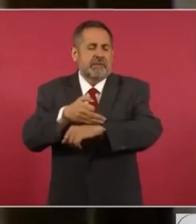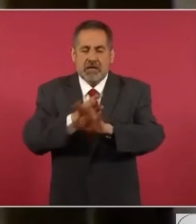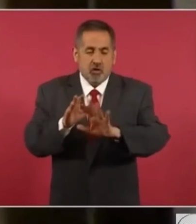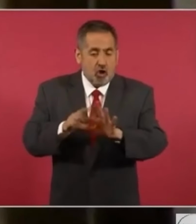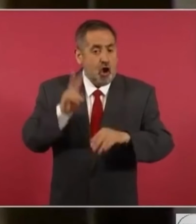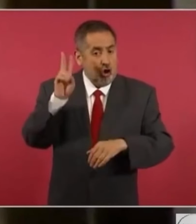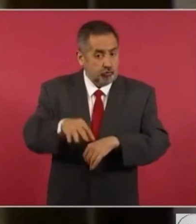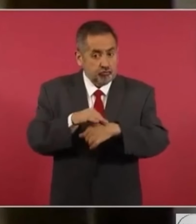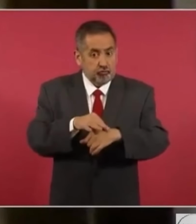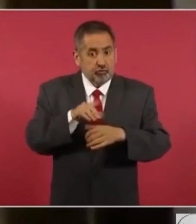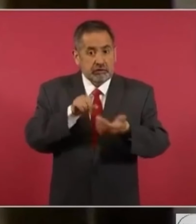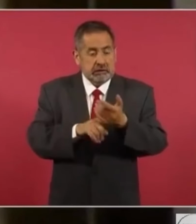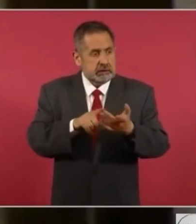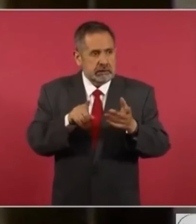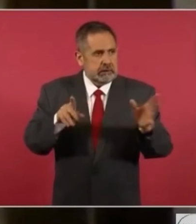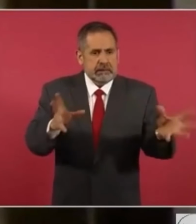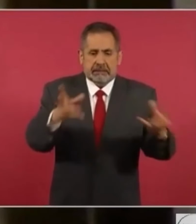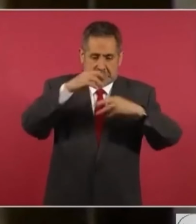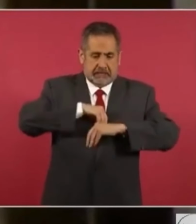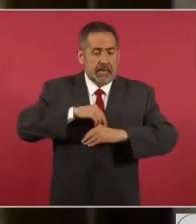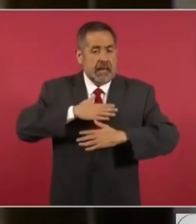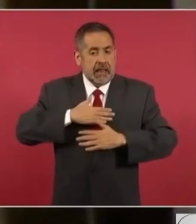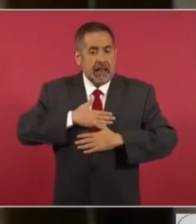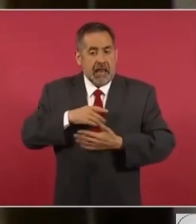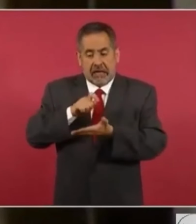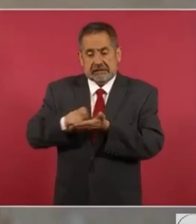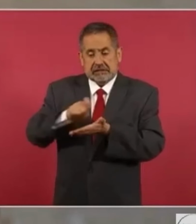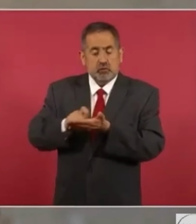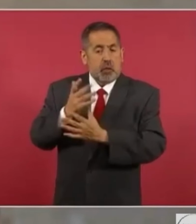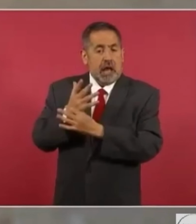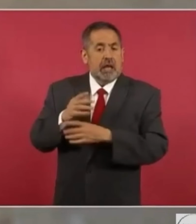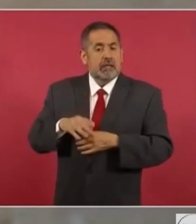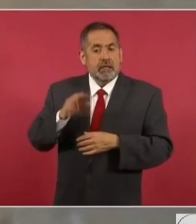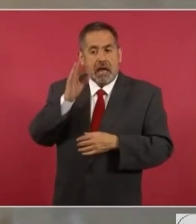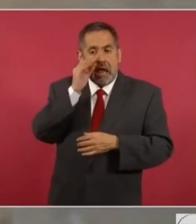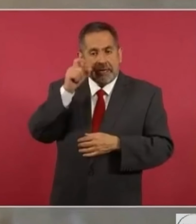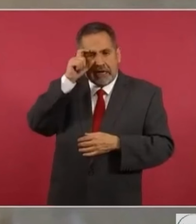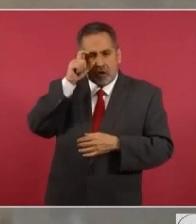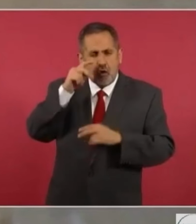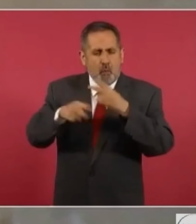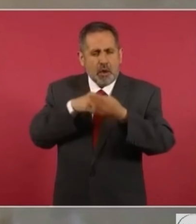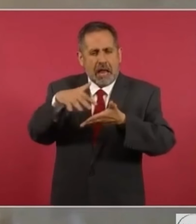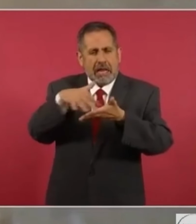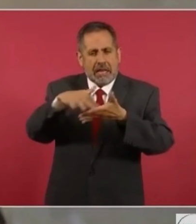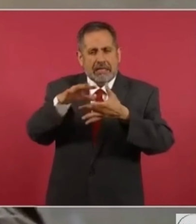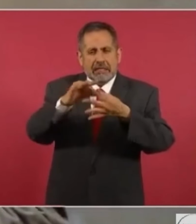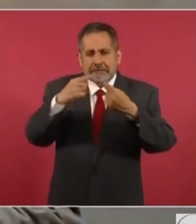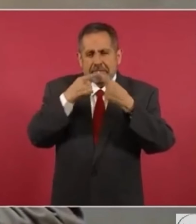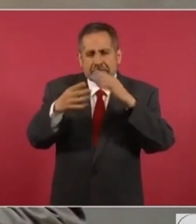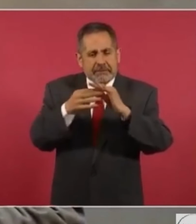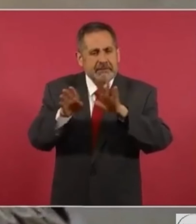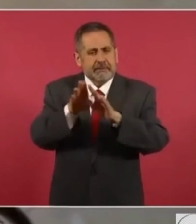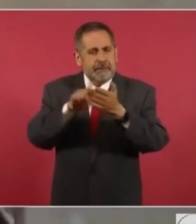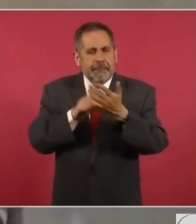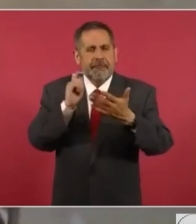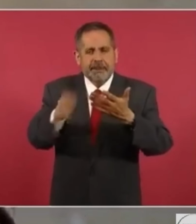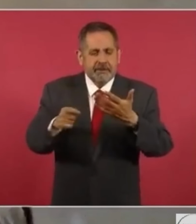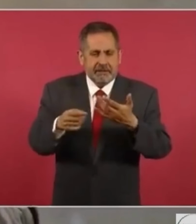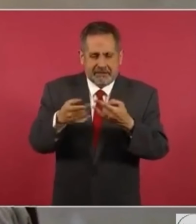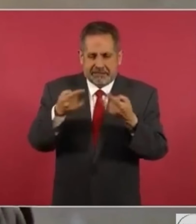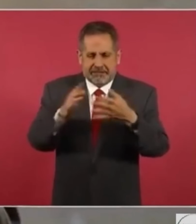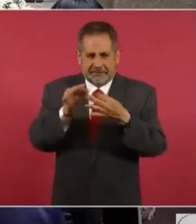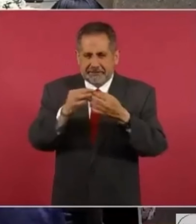se refleja puntualmente en la escritura de Ricardo. Y les voy a leer un fragmento de un artículo